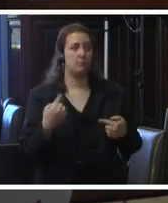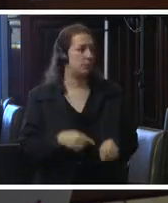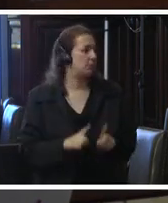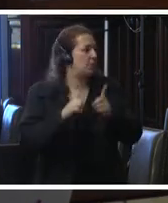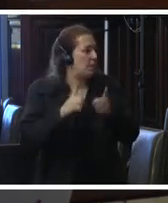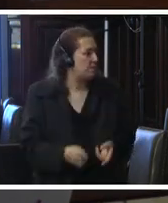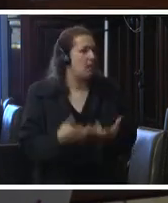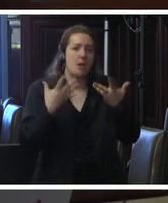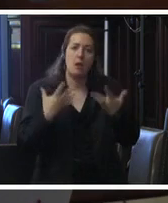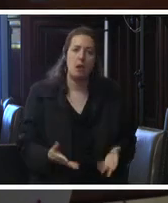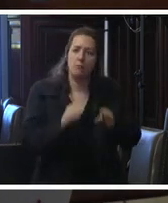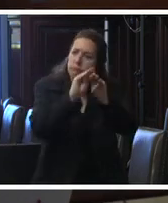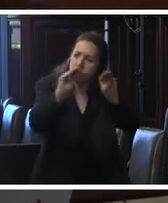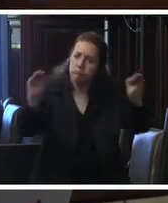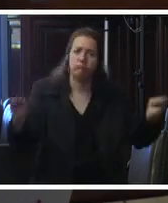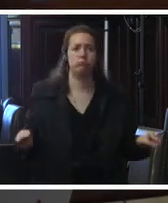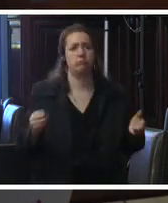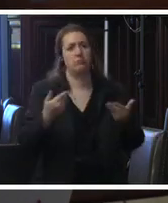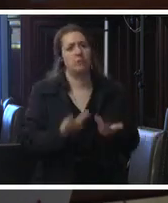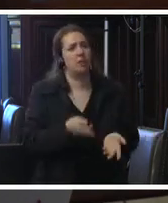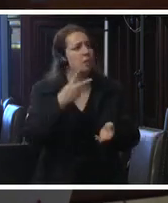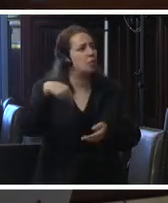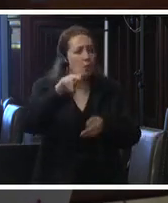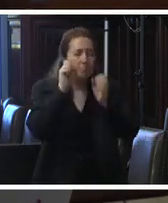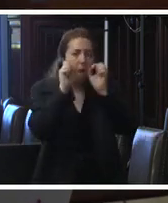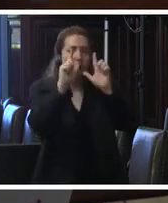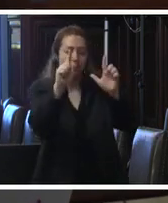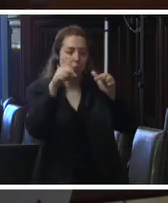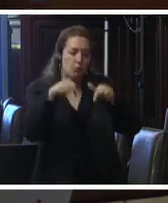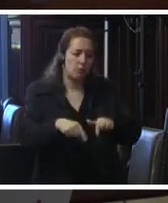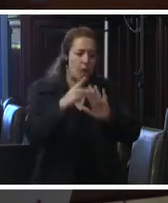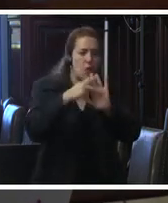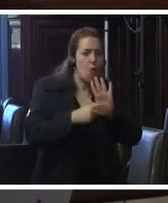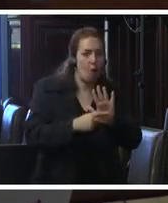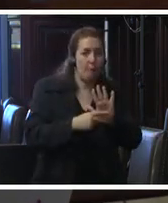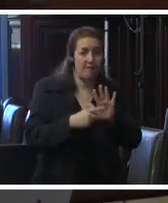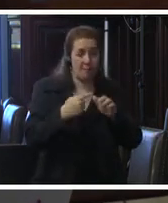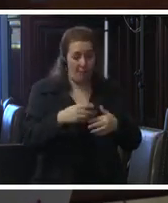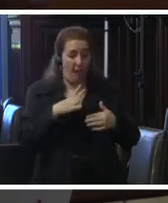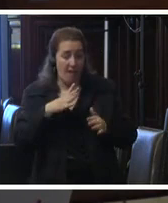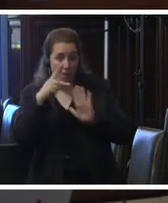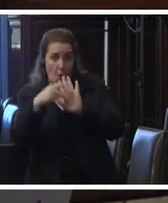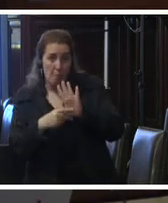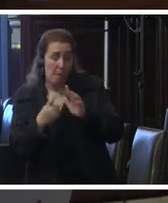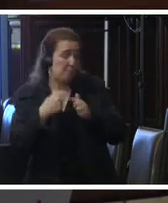también para que miremos este tipo de normas que tienen que resultar eficientes para la